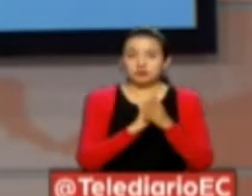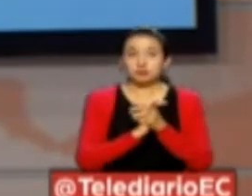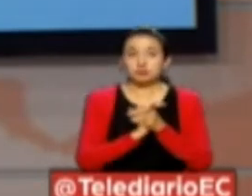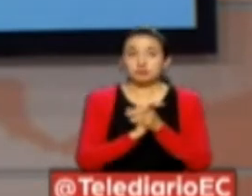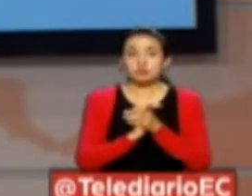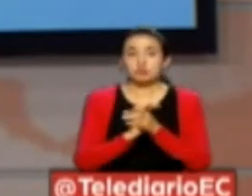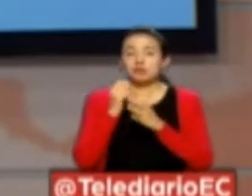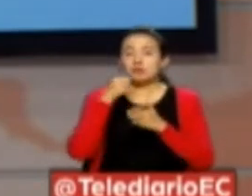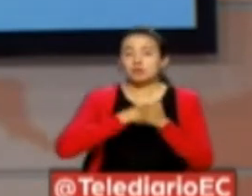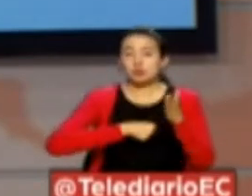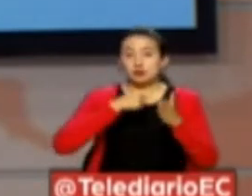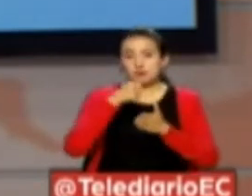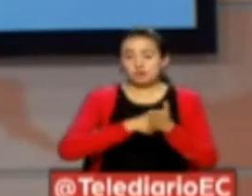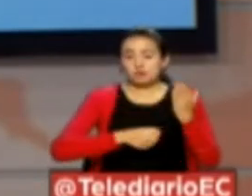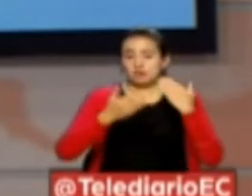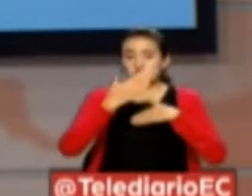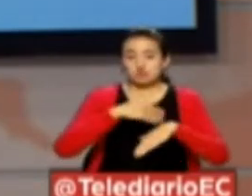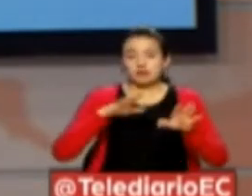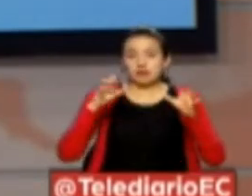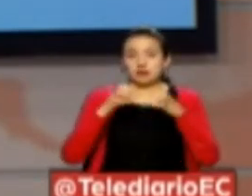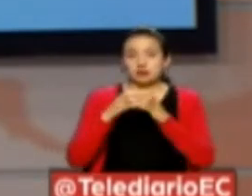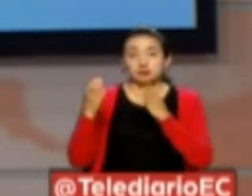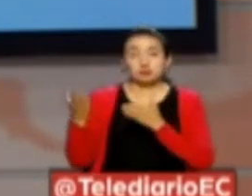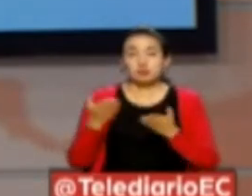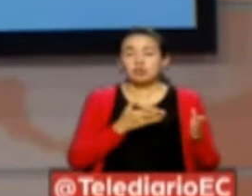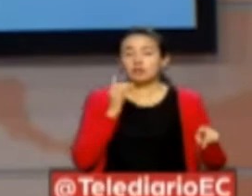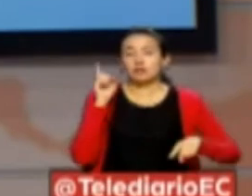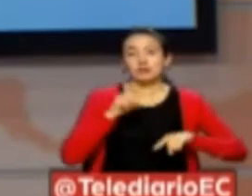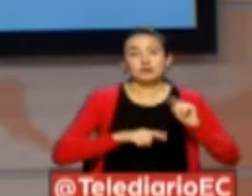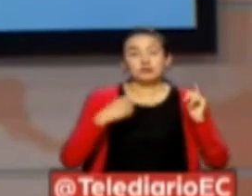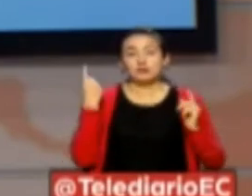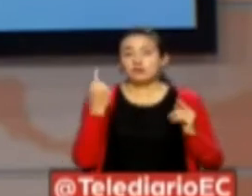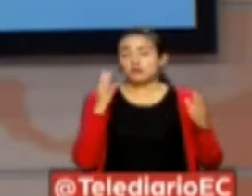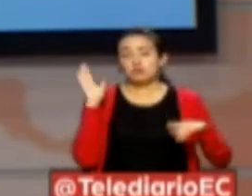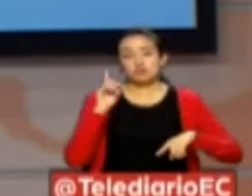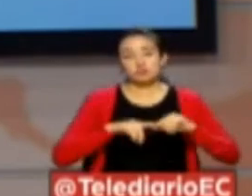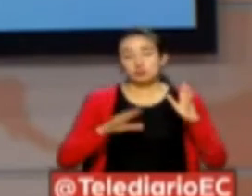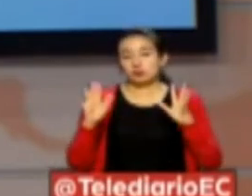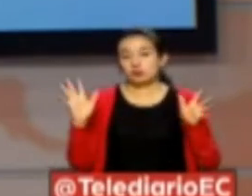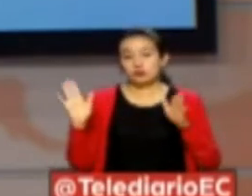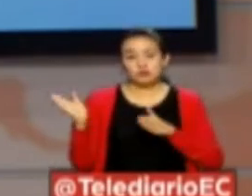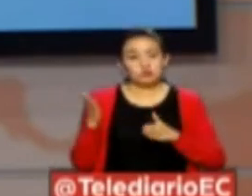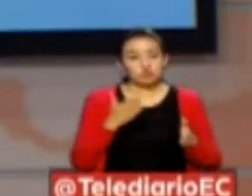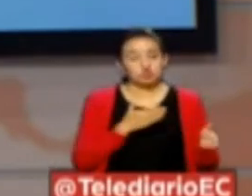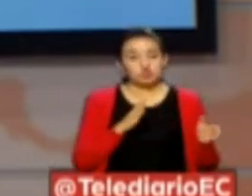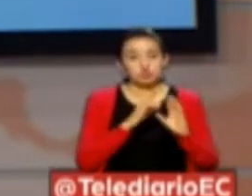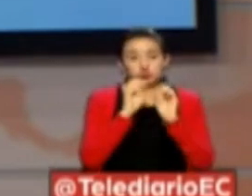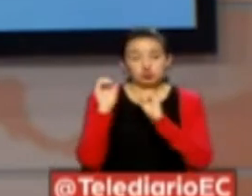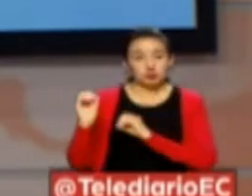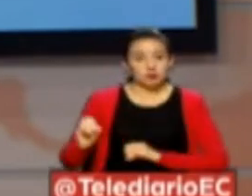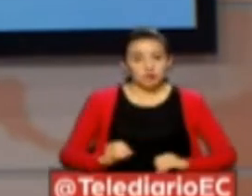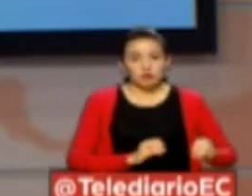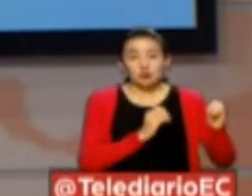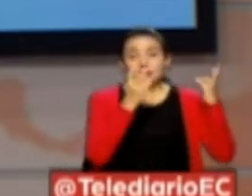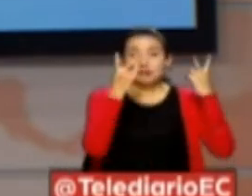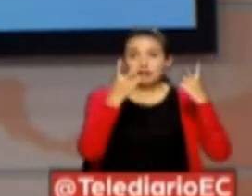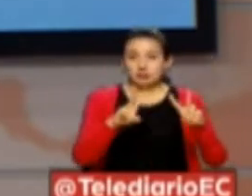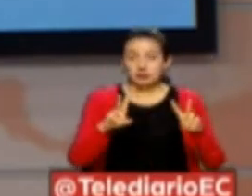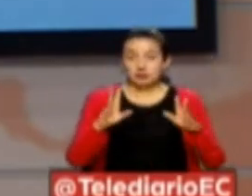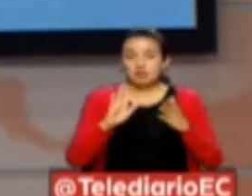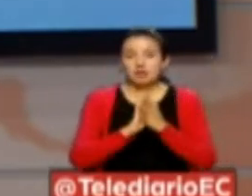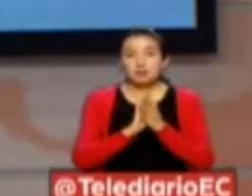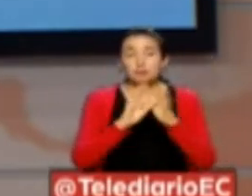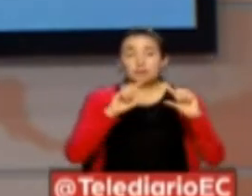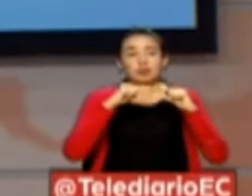esfuerzo aunado de todas las partes no solamente de los de los organismos del estado sino también de los gobiernos descentralizados